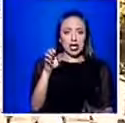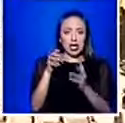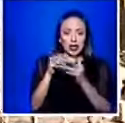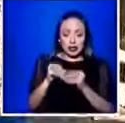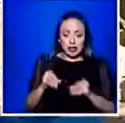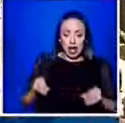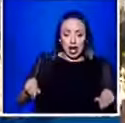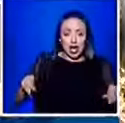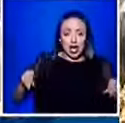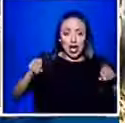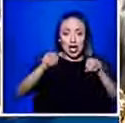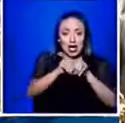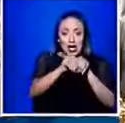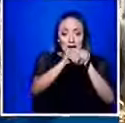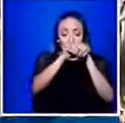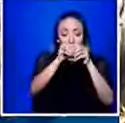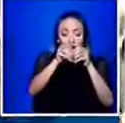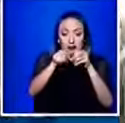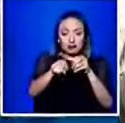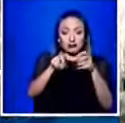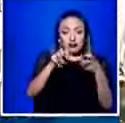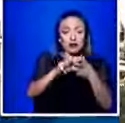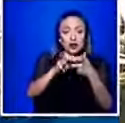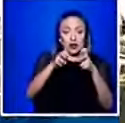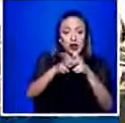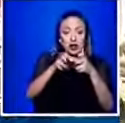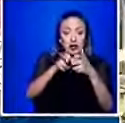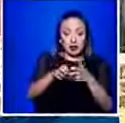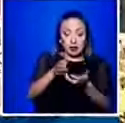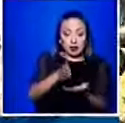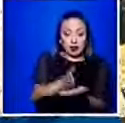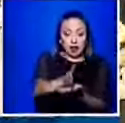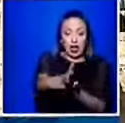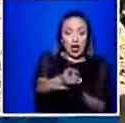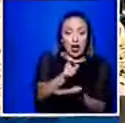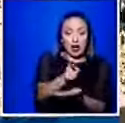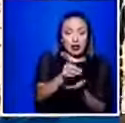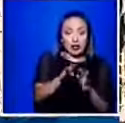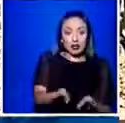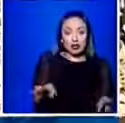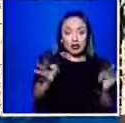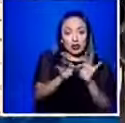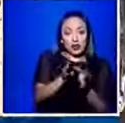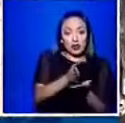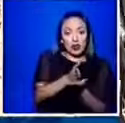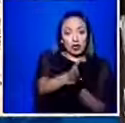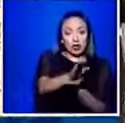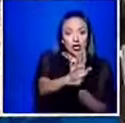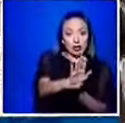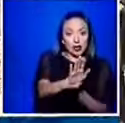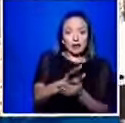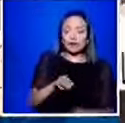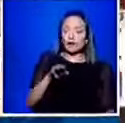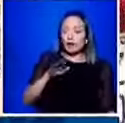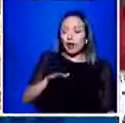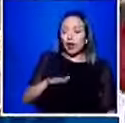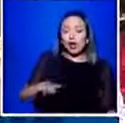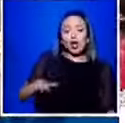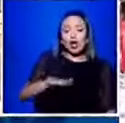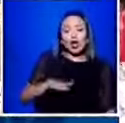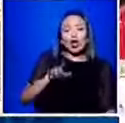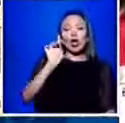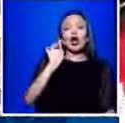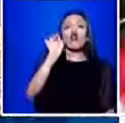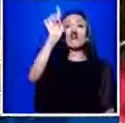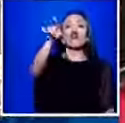de tierra afectó el cerramiento y la base de esta vía importante que conecta a los barrios del Conde en la parte del